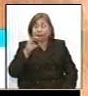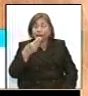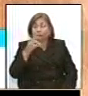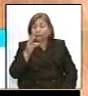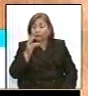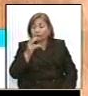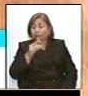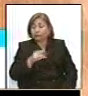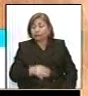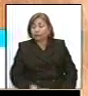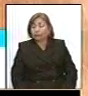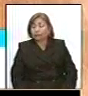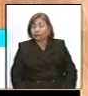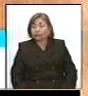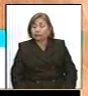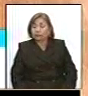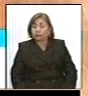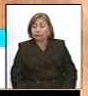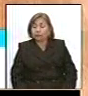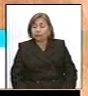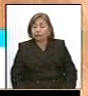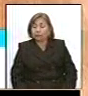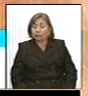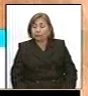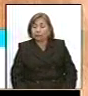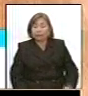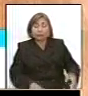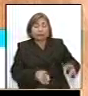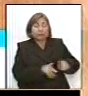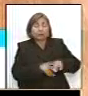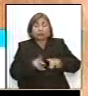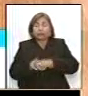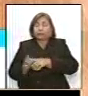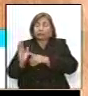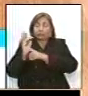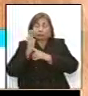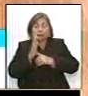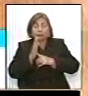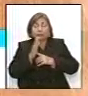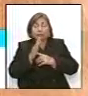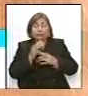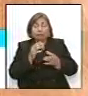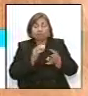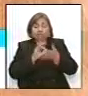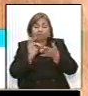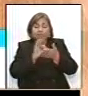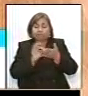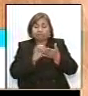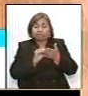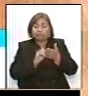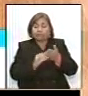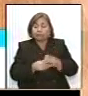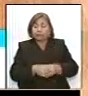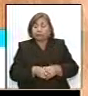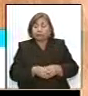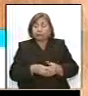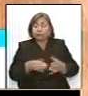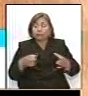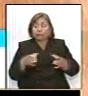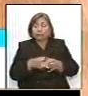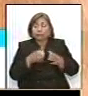representación a la región La Libertad. También es necesario señalar que en un escrito el